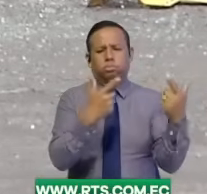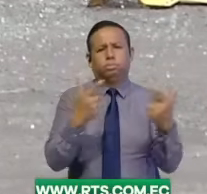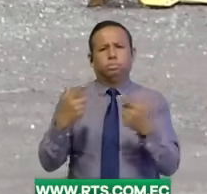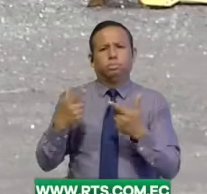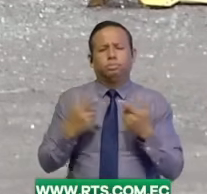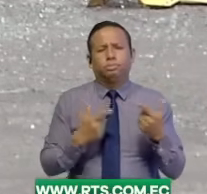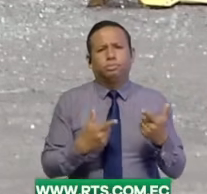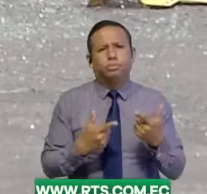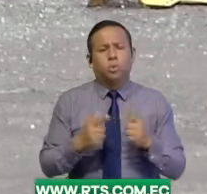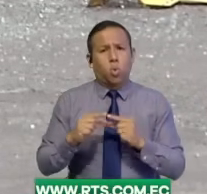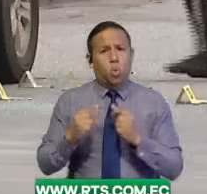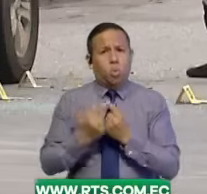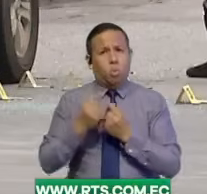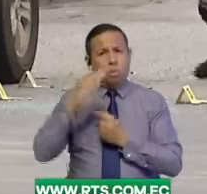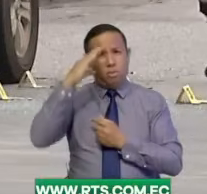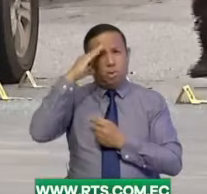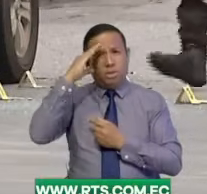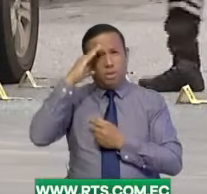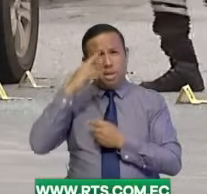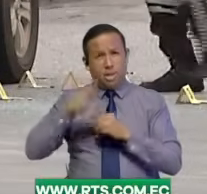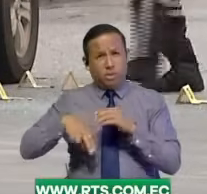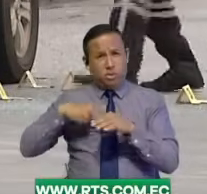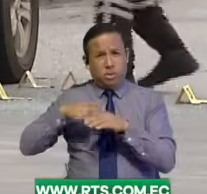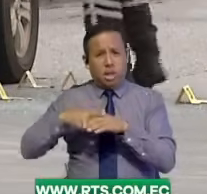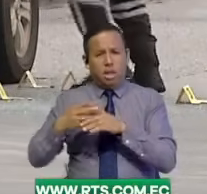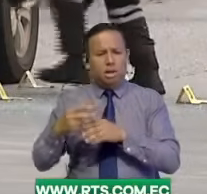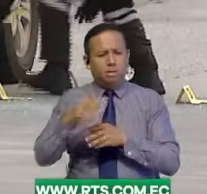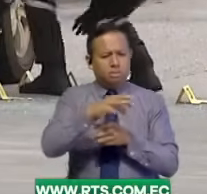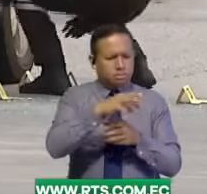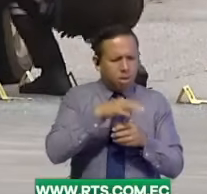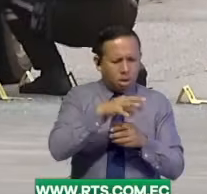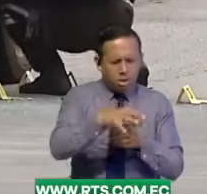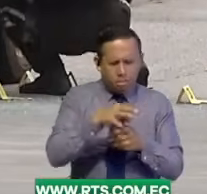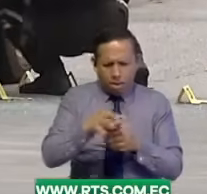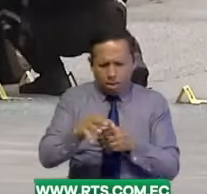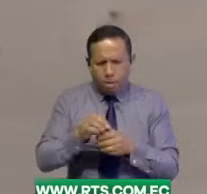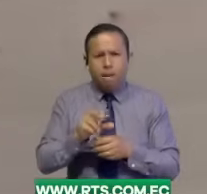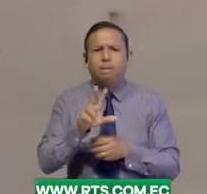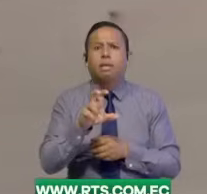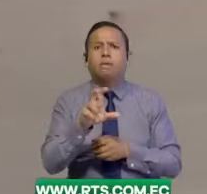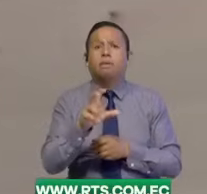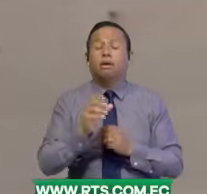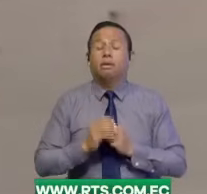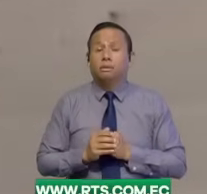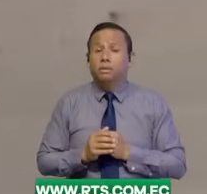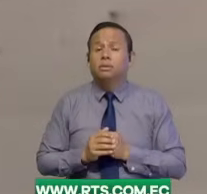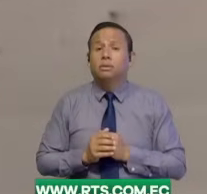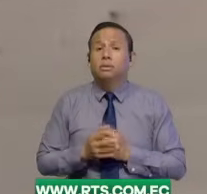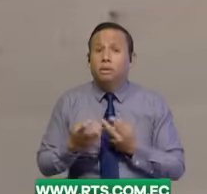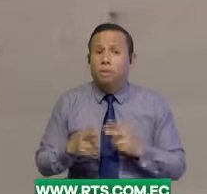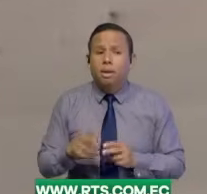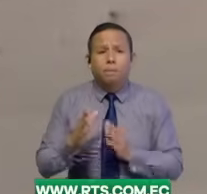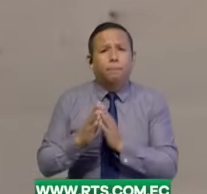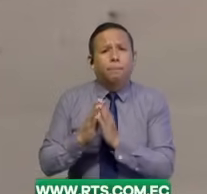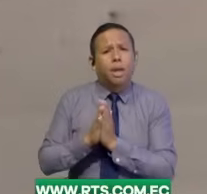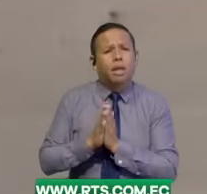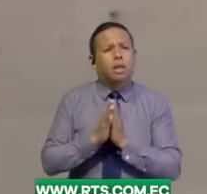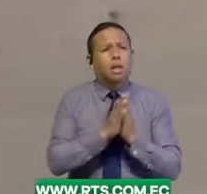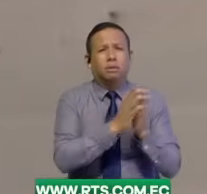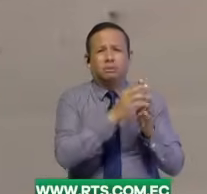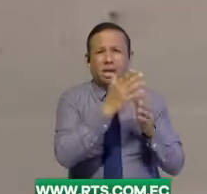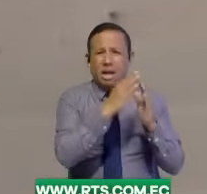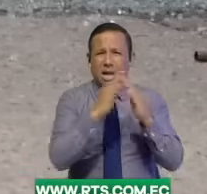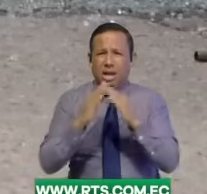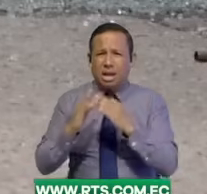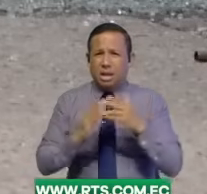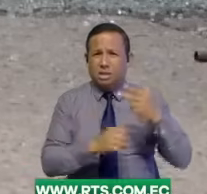unidades investigativas de la Policía Nacional recolectaron 13 indicios balísticos. Asimismo, solicitaron los videos de las cámaras